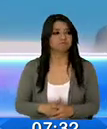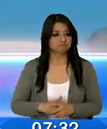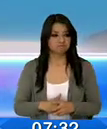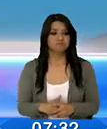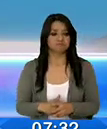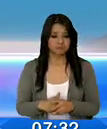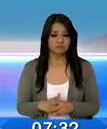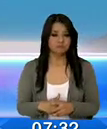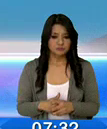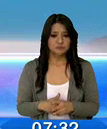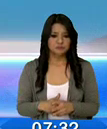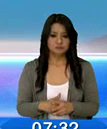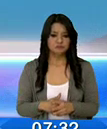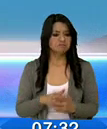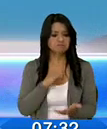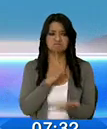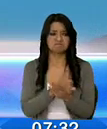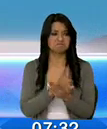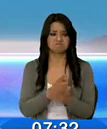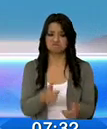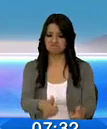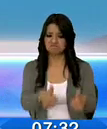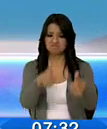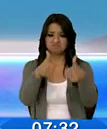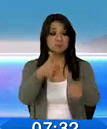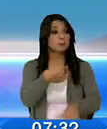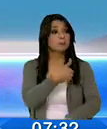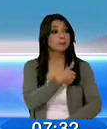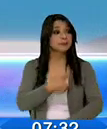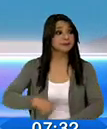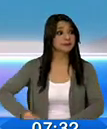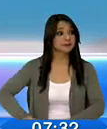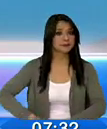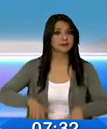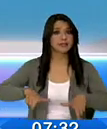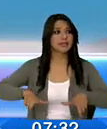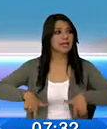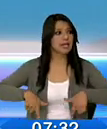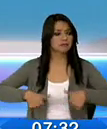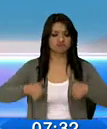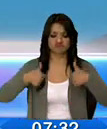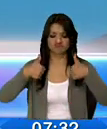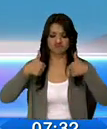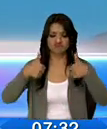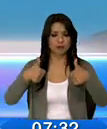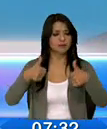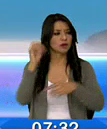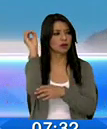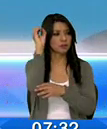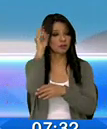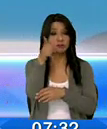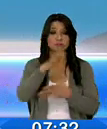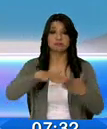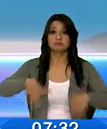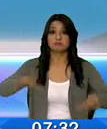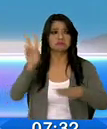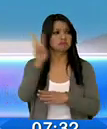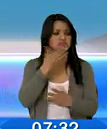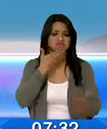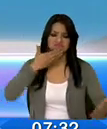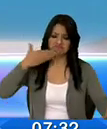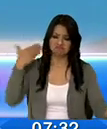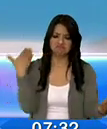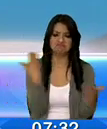definitivamente no hay mejor acierto que el que hizo el presidente de la República, Lenín Moreno, al cual desde la comunidad venezolana le